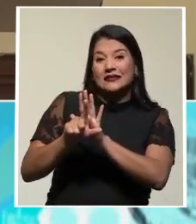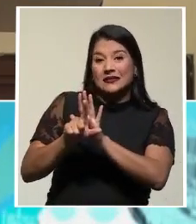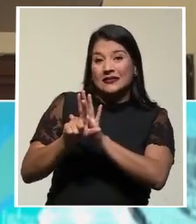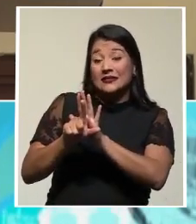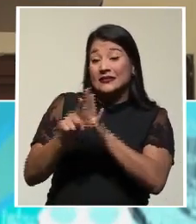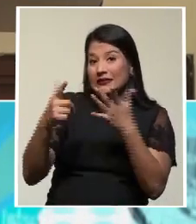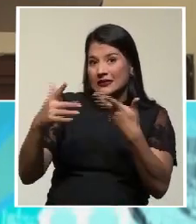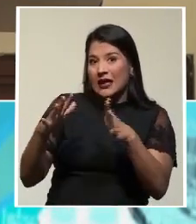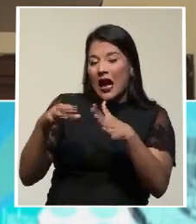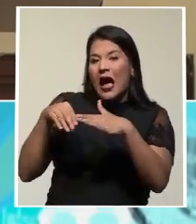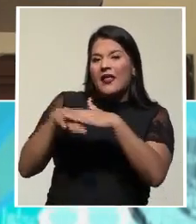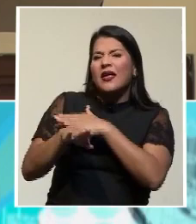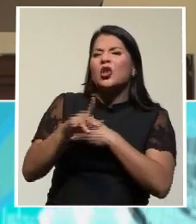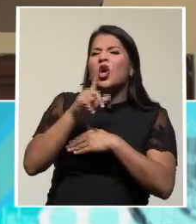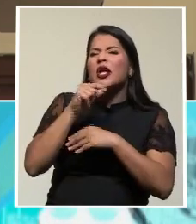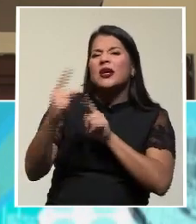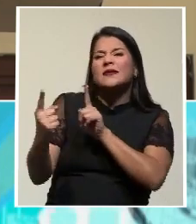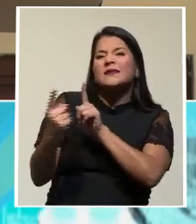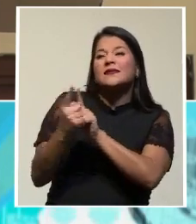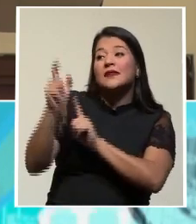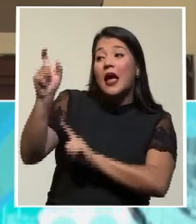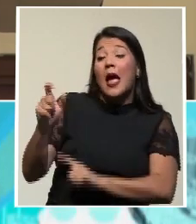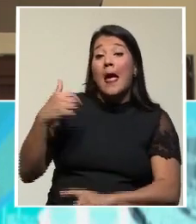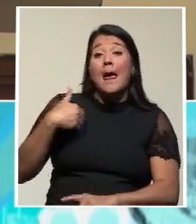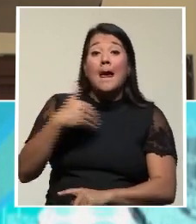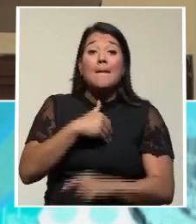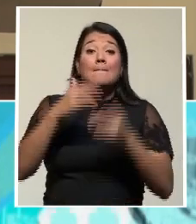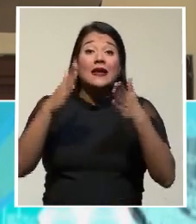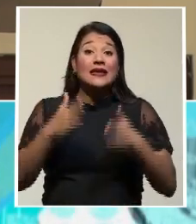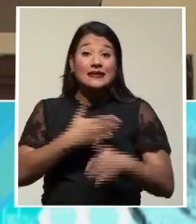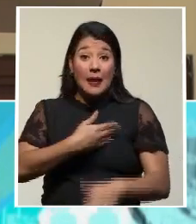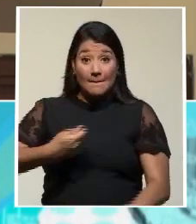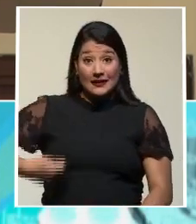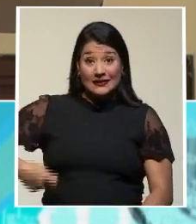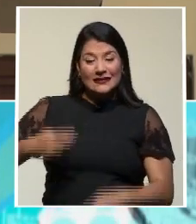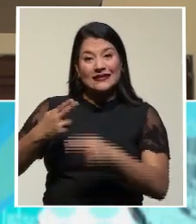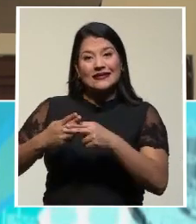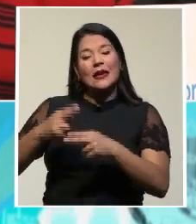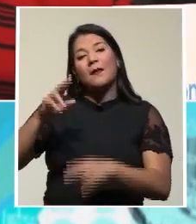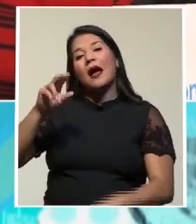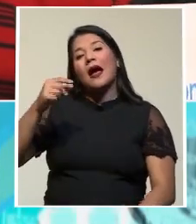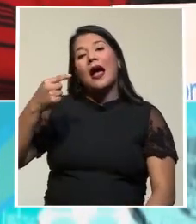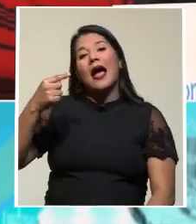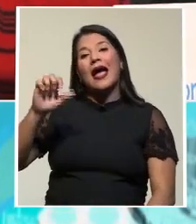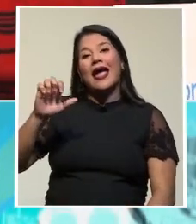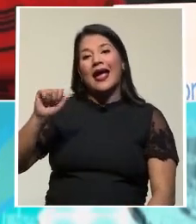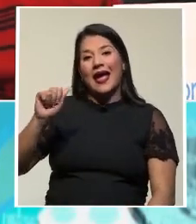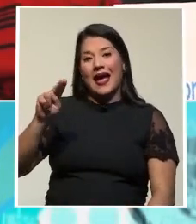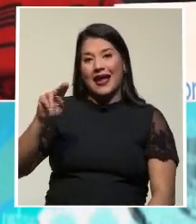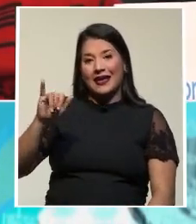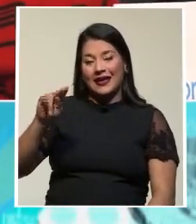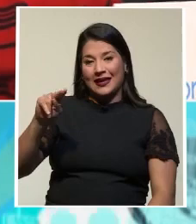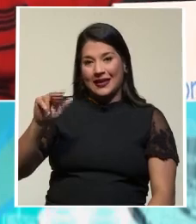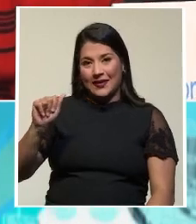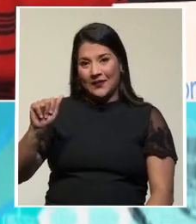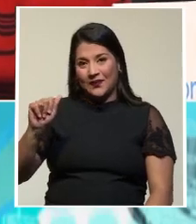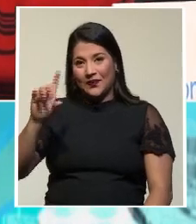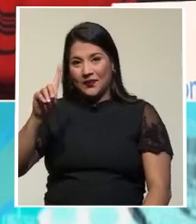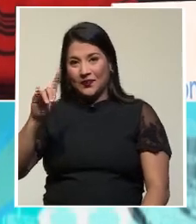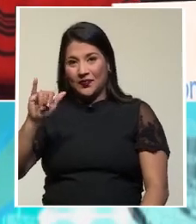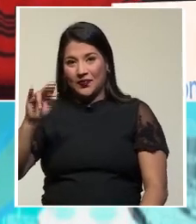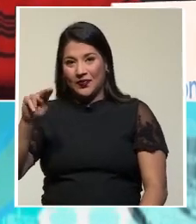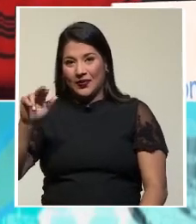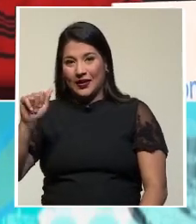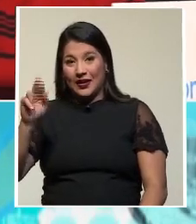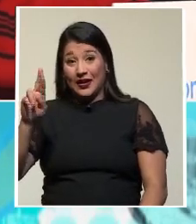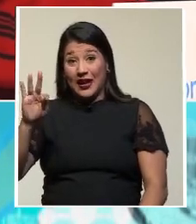ya adentro, a la ministra de la Presidencia, Yanina Dinarte, minutos después de que se entregó también este